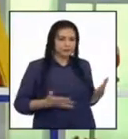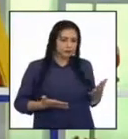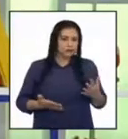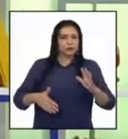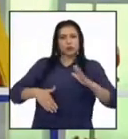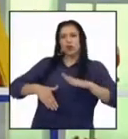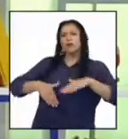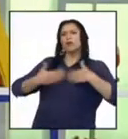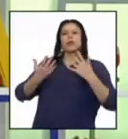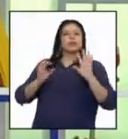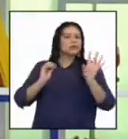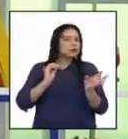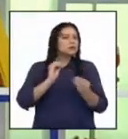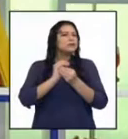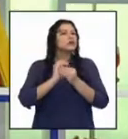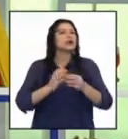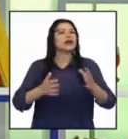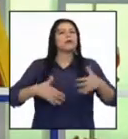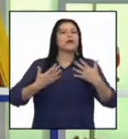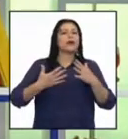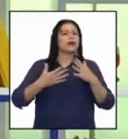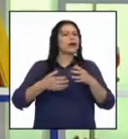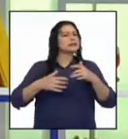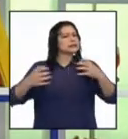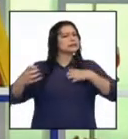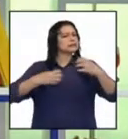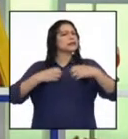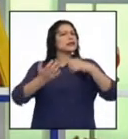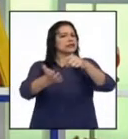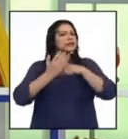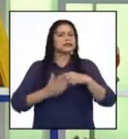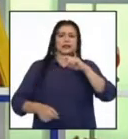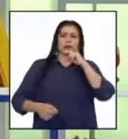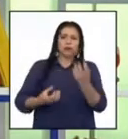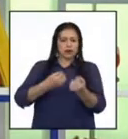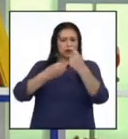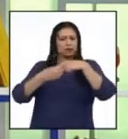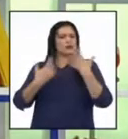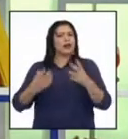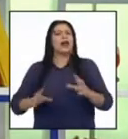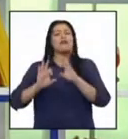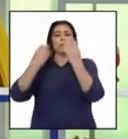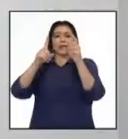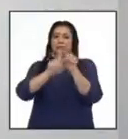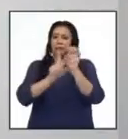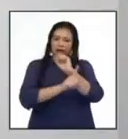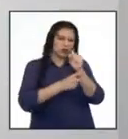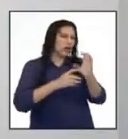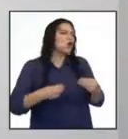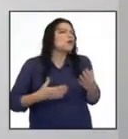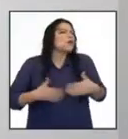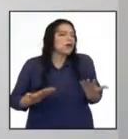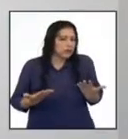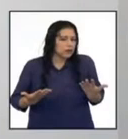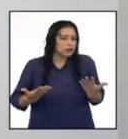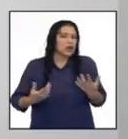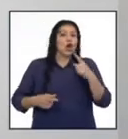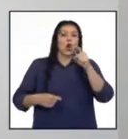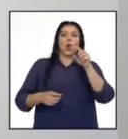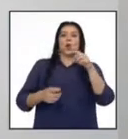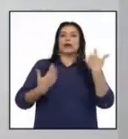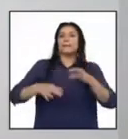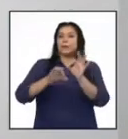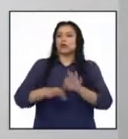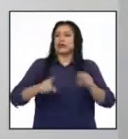¿Cómo podemos contribuir a alcanzar las demandas y propuestas de las mujeres en la vida cotidiana de la familia y la sociedad? Un importante reto